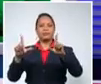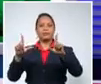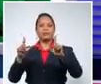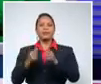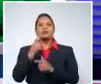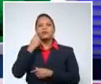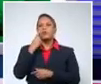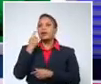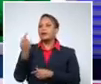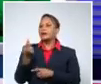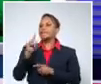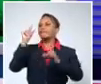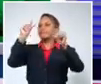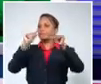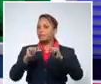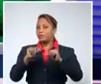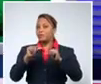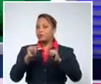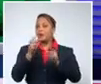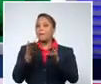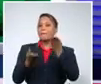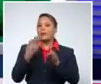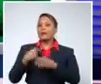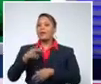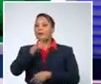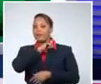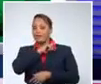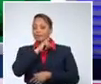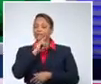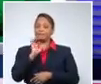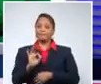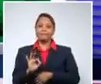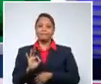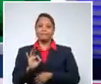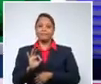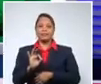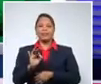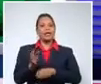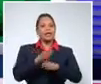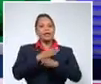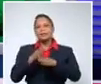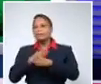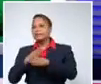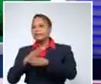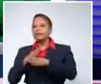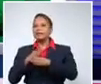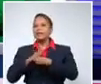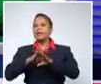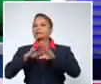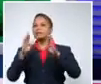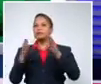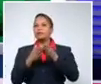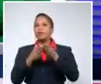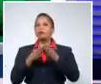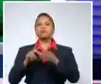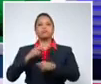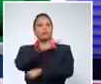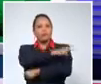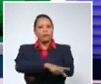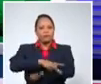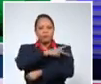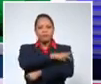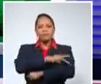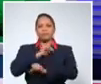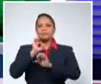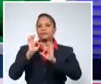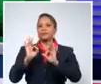una reducción como el que yo presenté en el día de ayer, prácticamente en todos los continentes y regiones, pero de